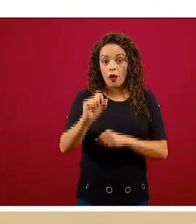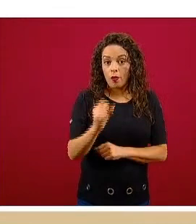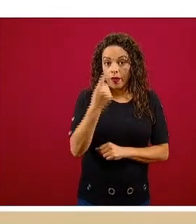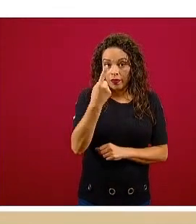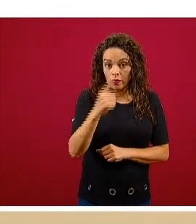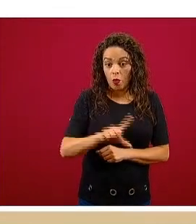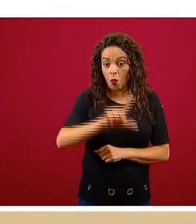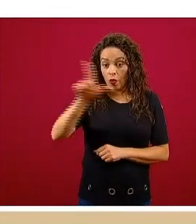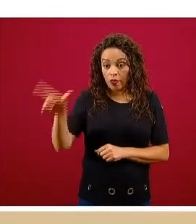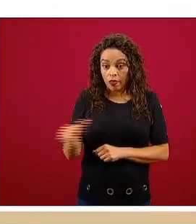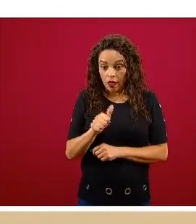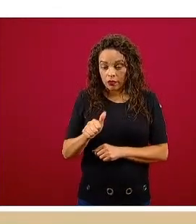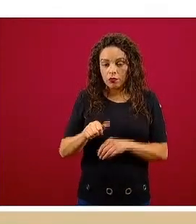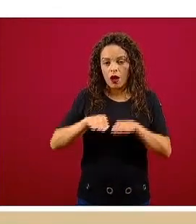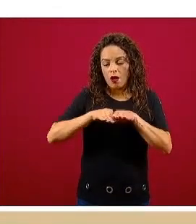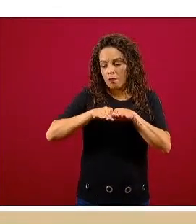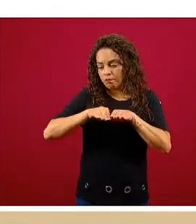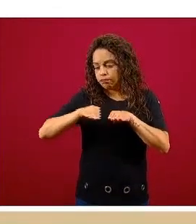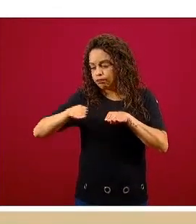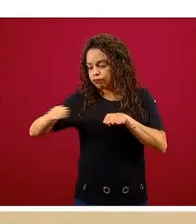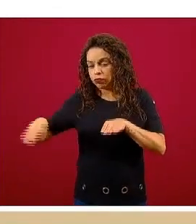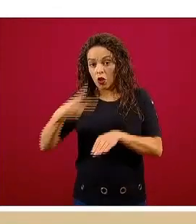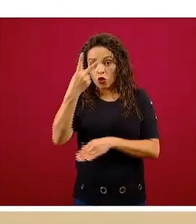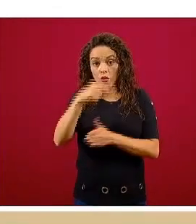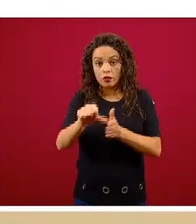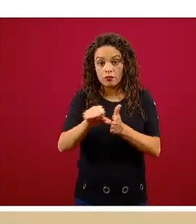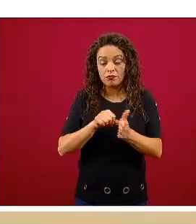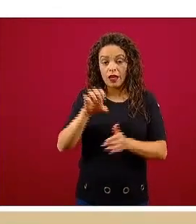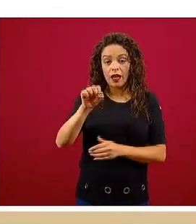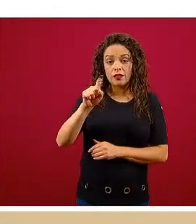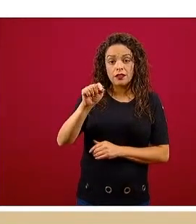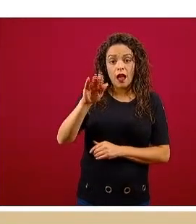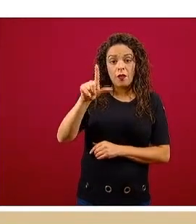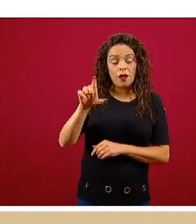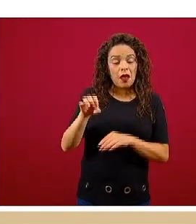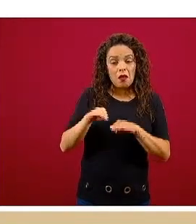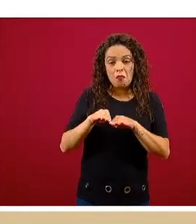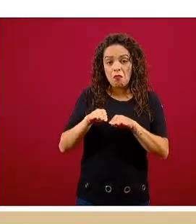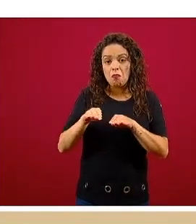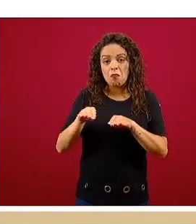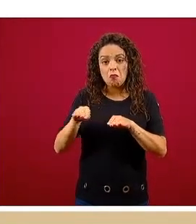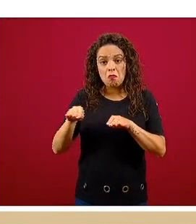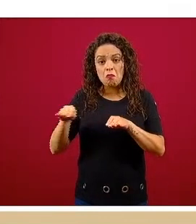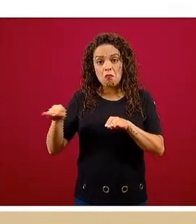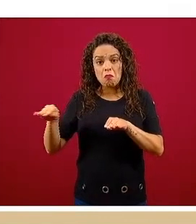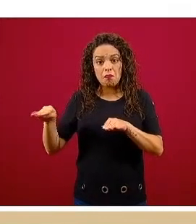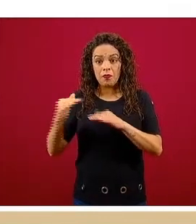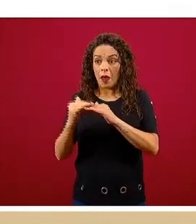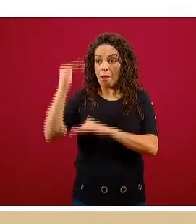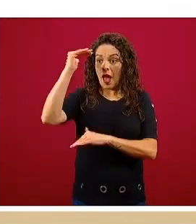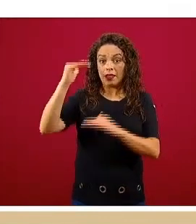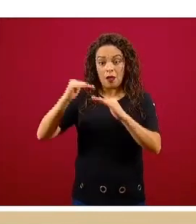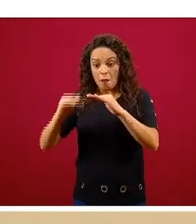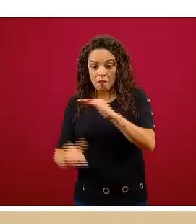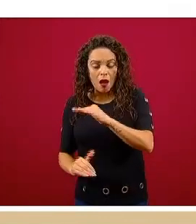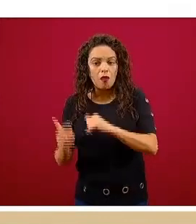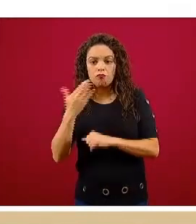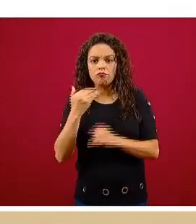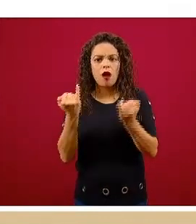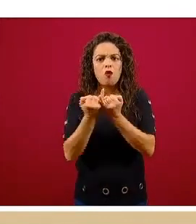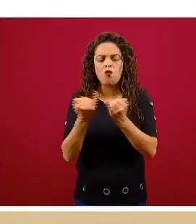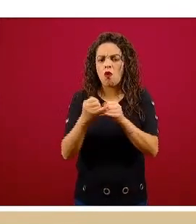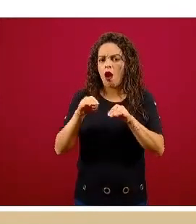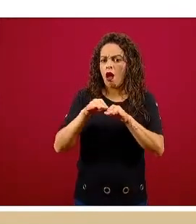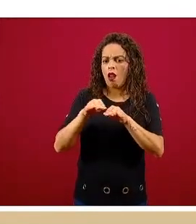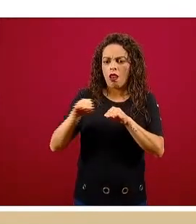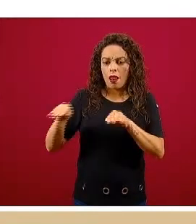una larga meseta de prácticamente 2 meses en donde los casos se mantenían en un nivel, no subían, no bajaban, más sin embargo en las últimas